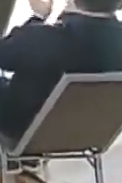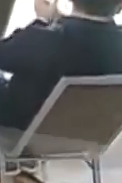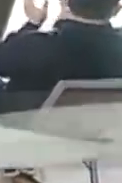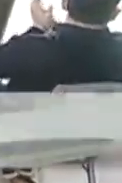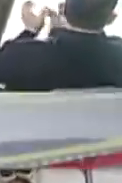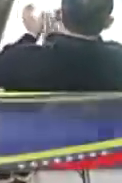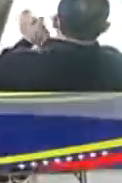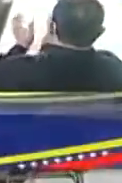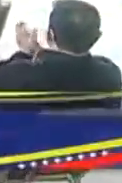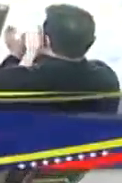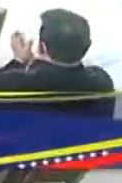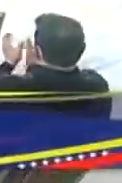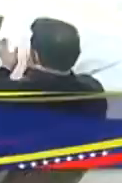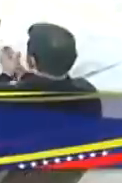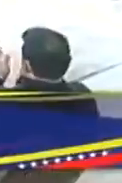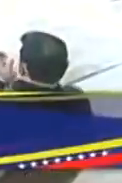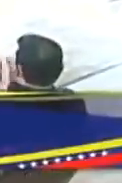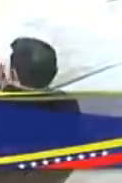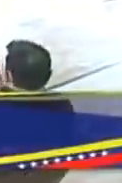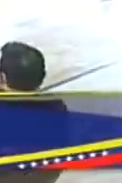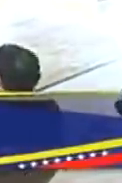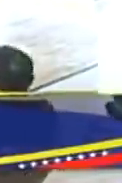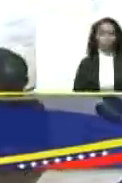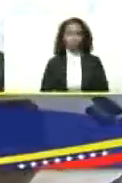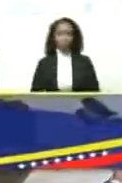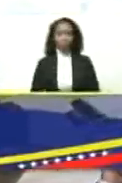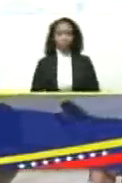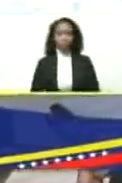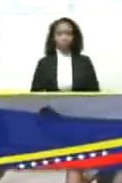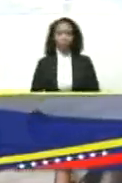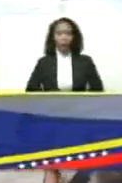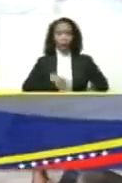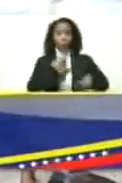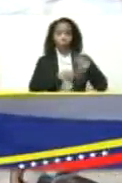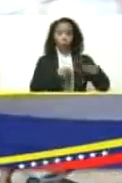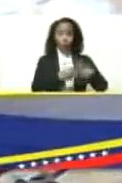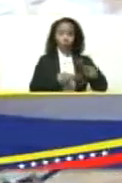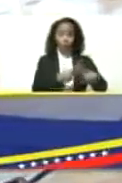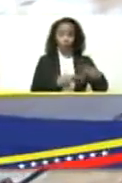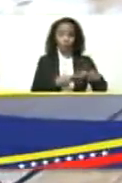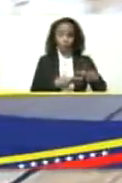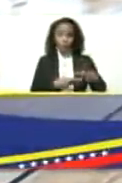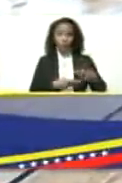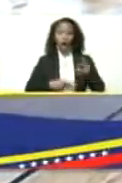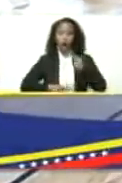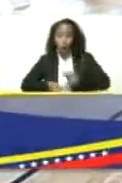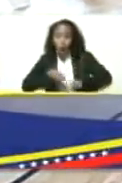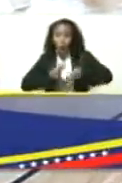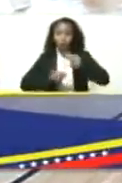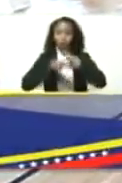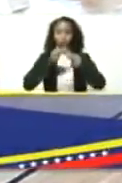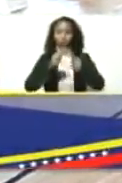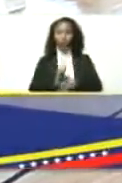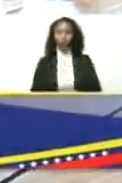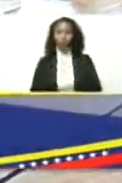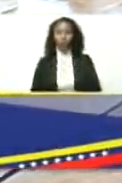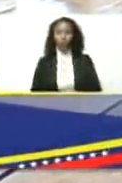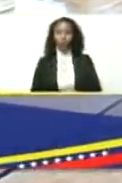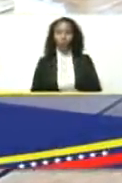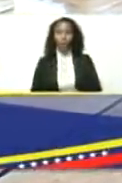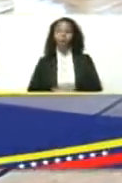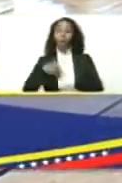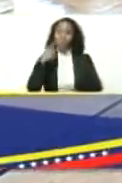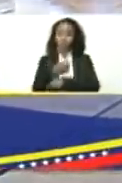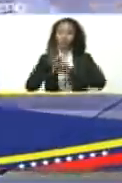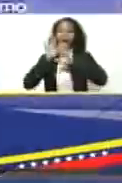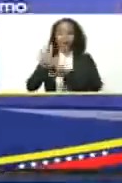A producir, a producir, a construir, a construir. Vamos a producir y a construir. Como debe ser, yo